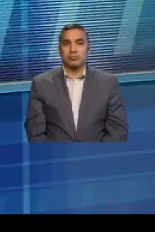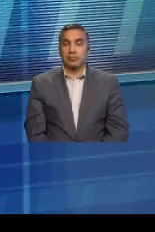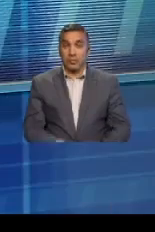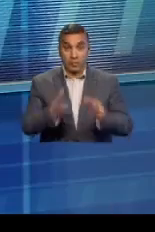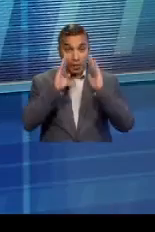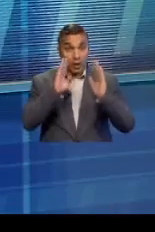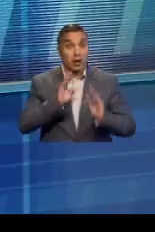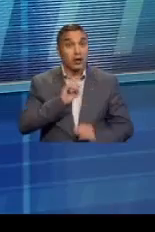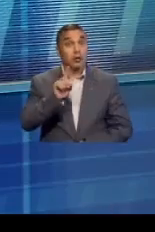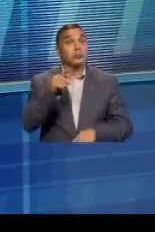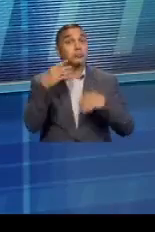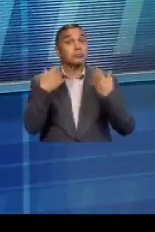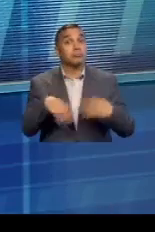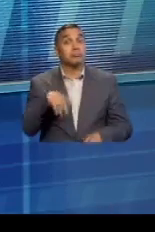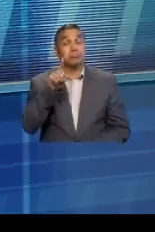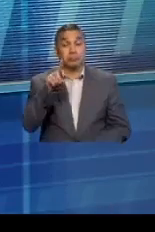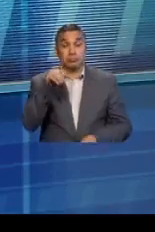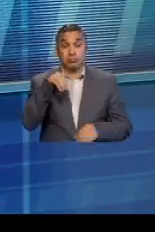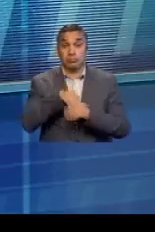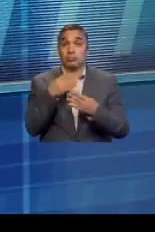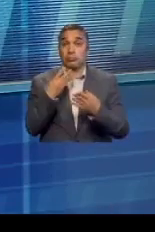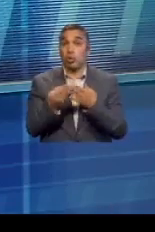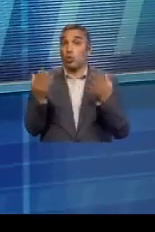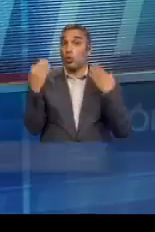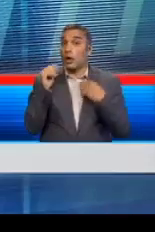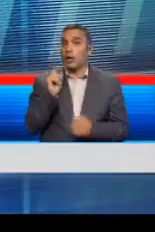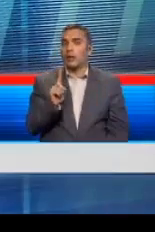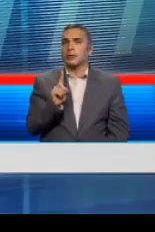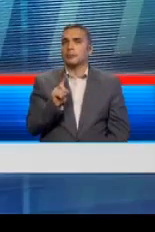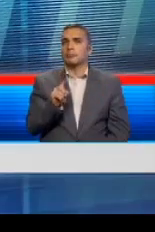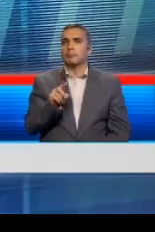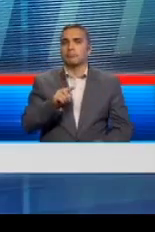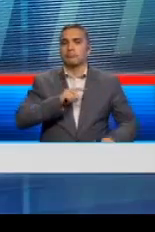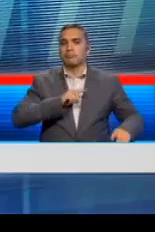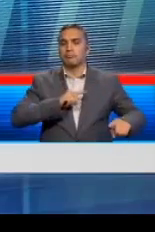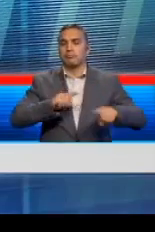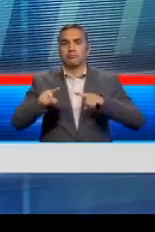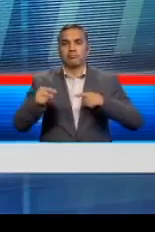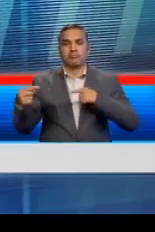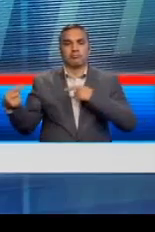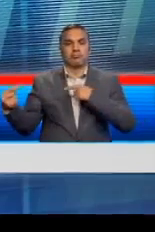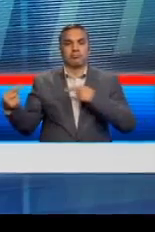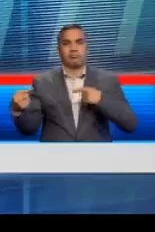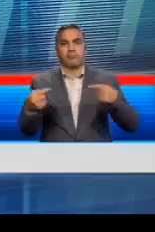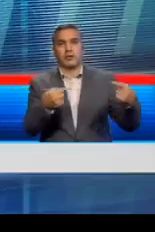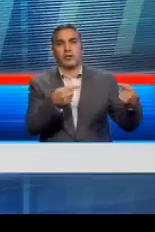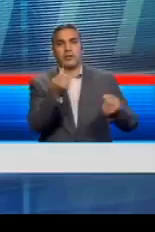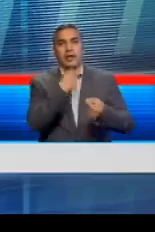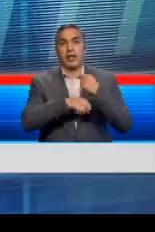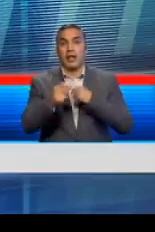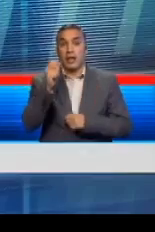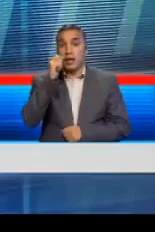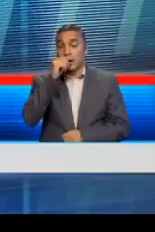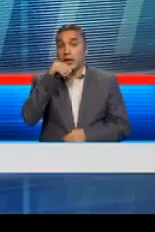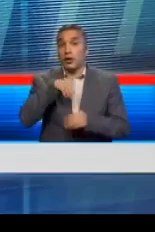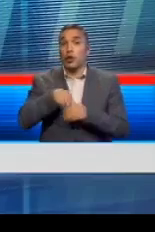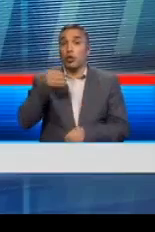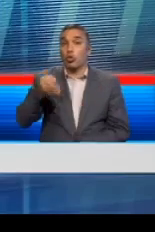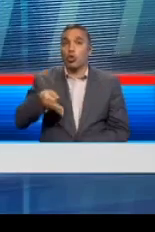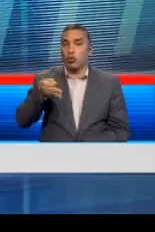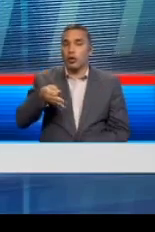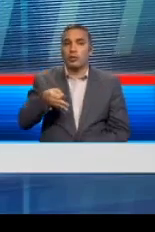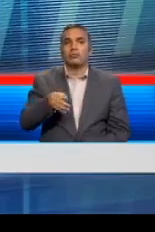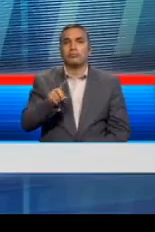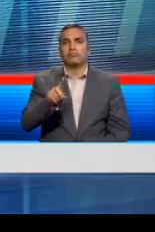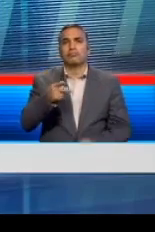Atención con lo siguiente también, porque desde la cárcel de Guayaquil se comandaría la disputa territorial para vender droga en Durán, provincia del Guayas.